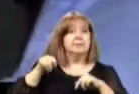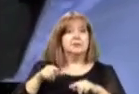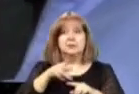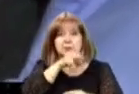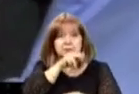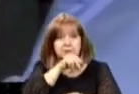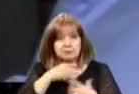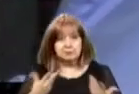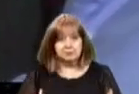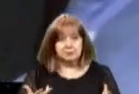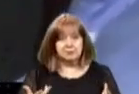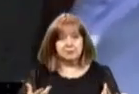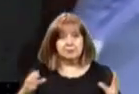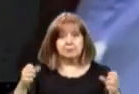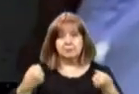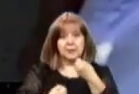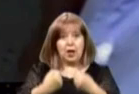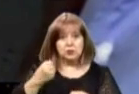no andan.